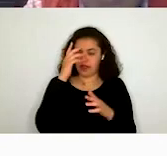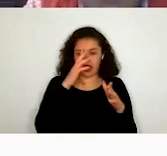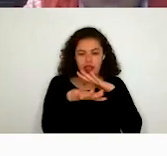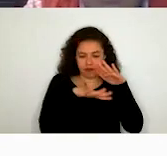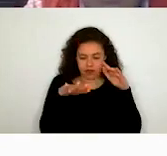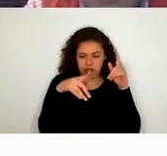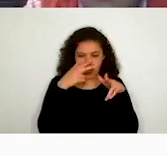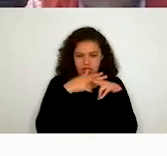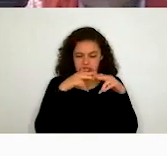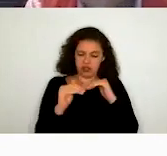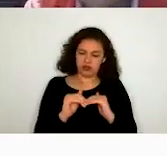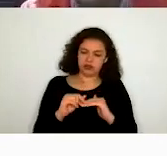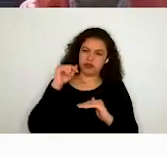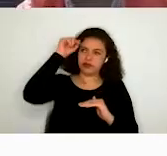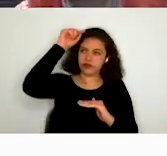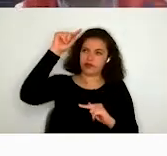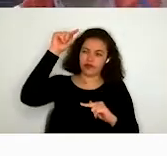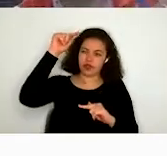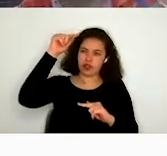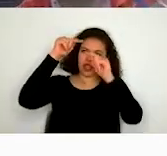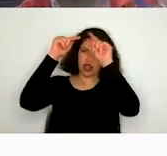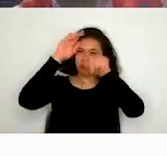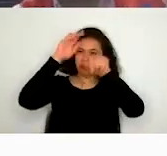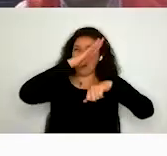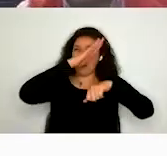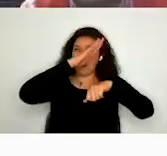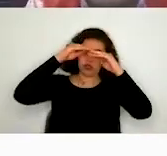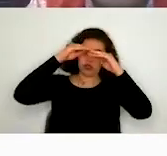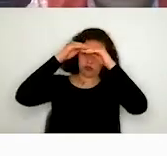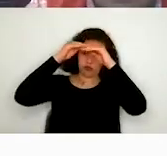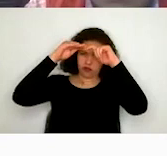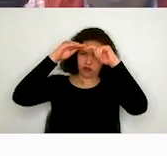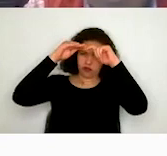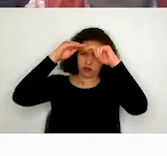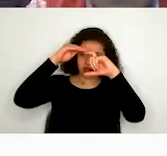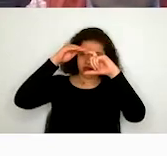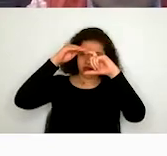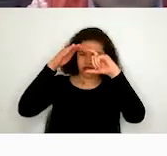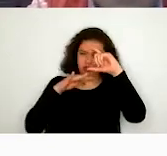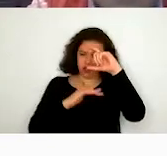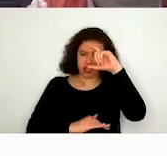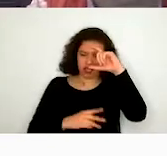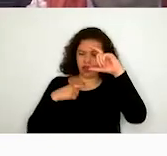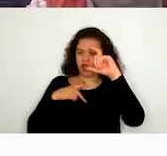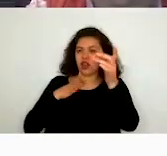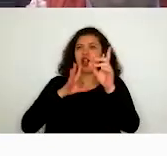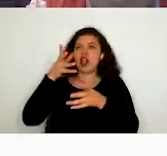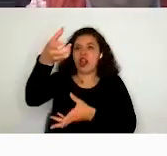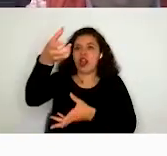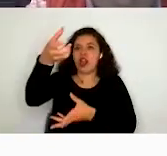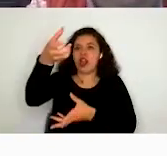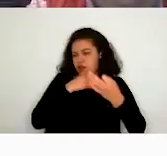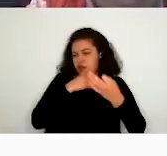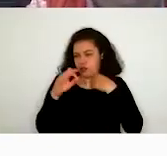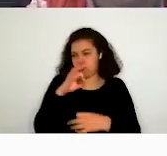la parte más alta del extintor. Esto para que cualquier persona pueda acceder a ellos y